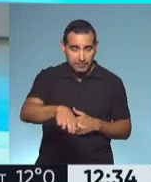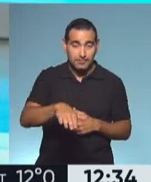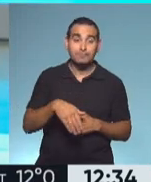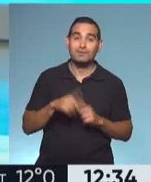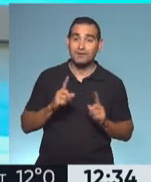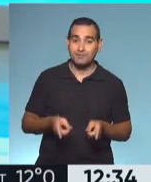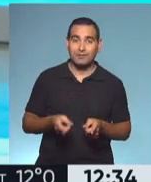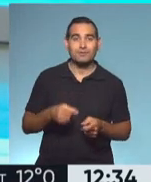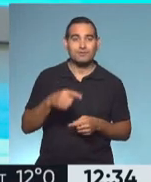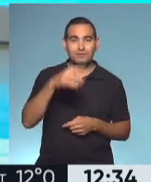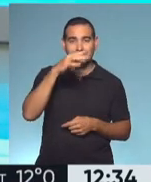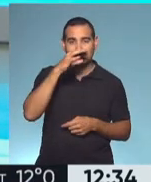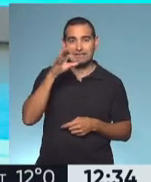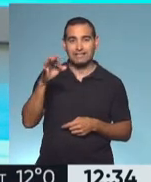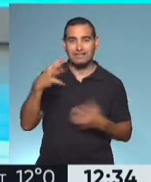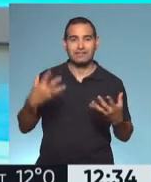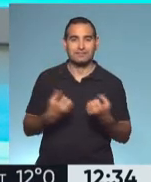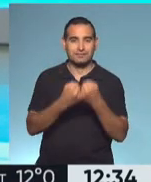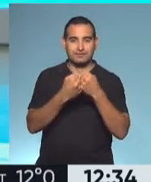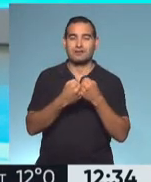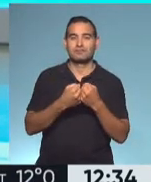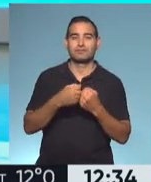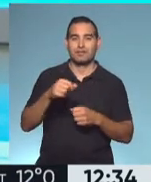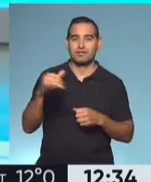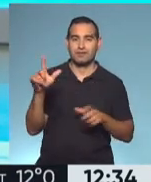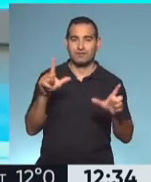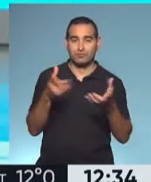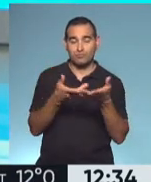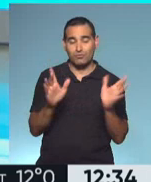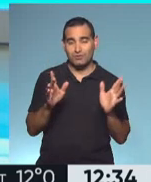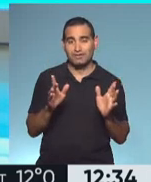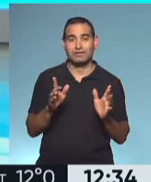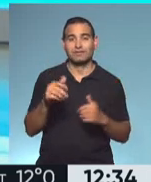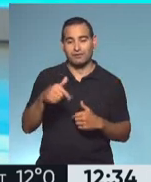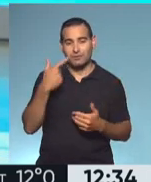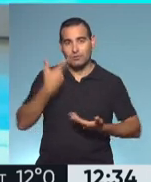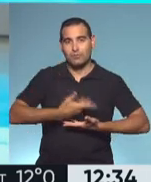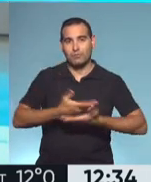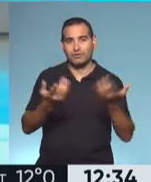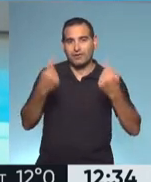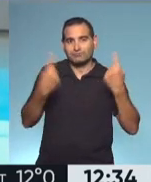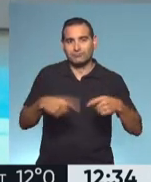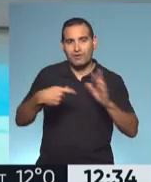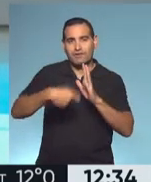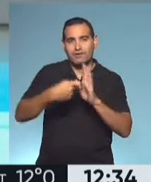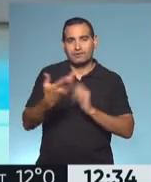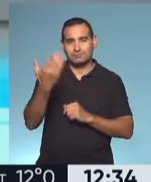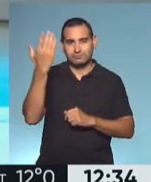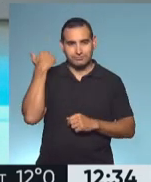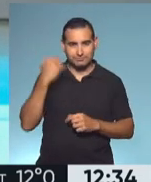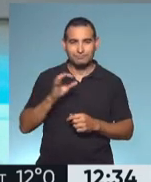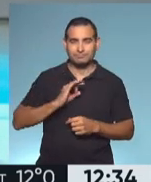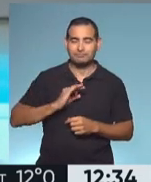Lo que está muy bien son los 70 años, este 2021 de la televisión pública, sobre todo que estamos compartiendo este archivo extenso con muchísimo de la